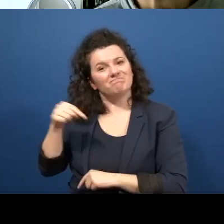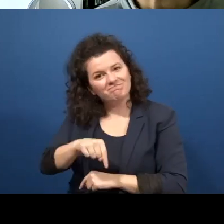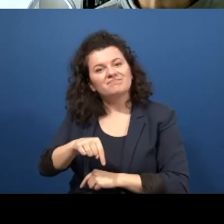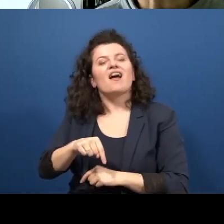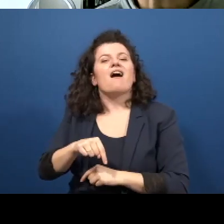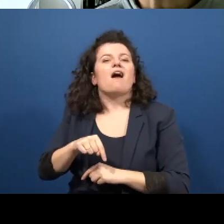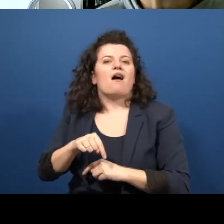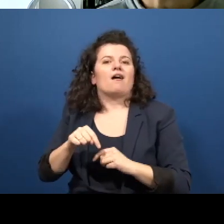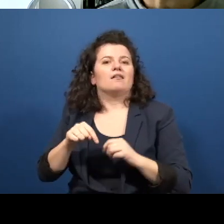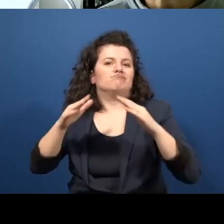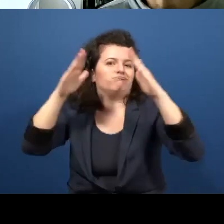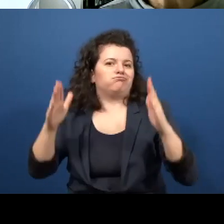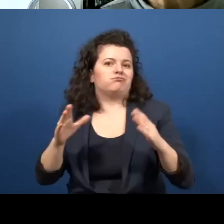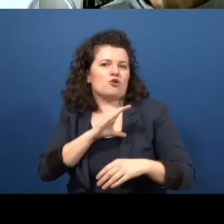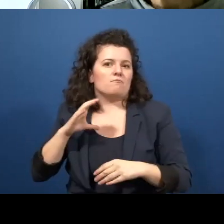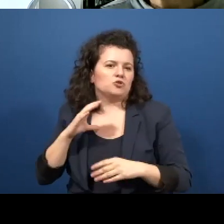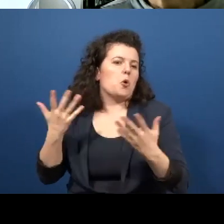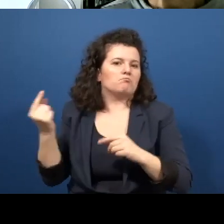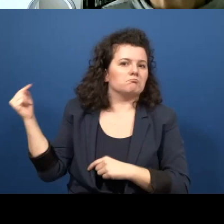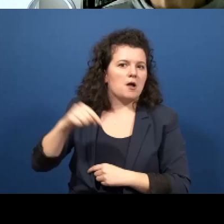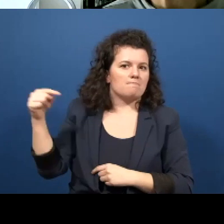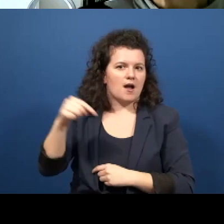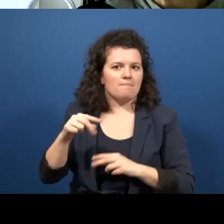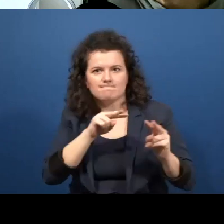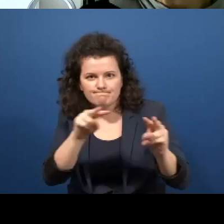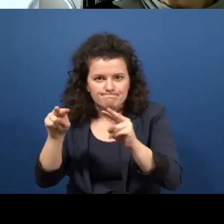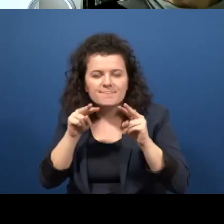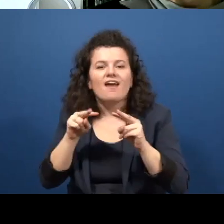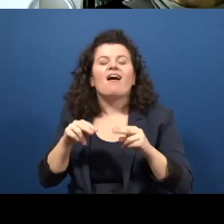fue ya en línea por vía remota.